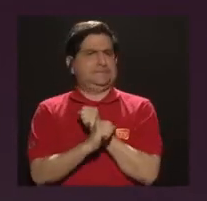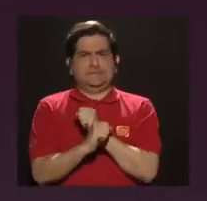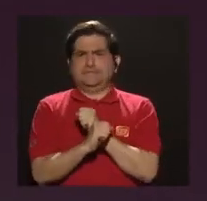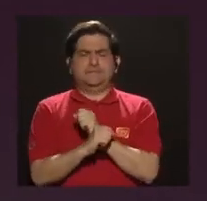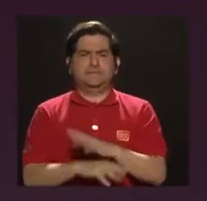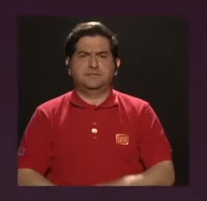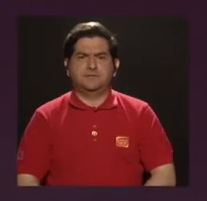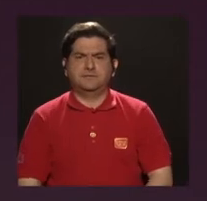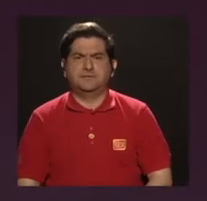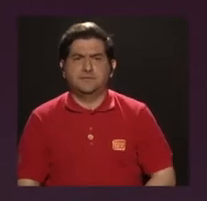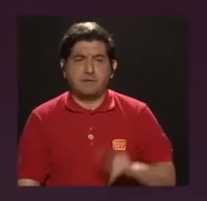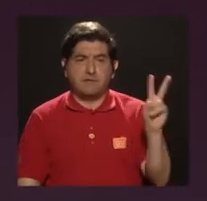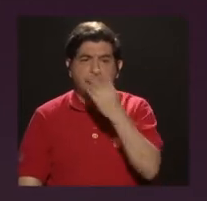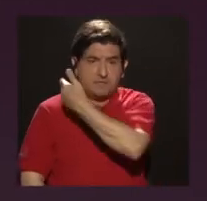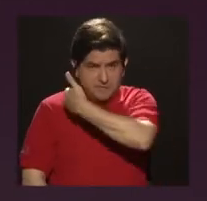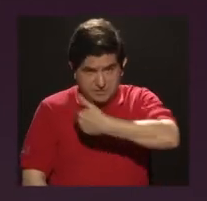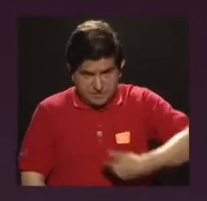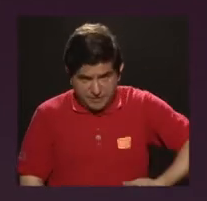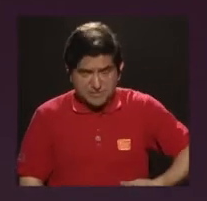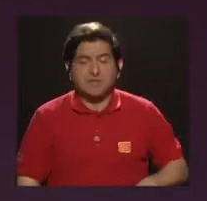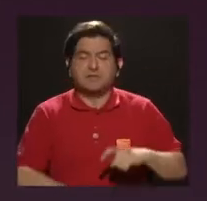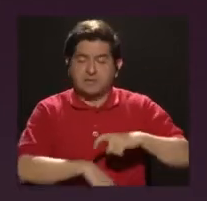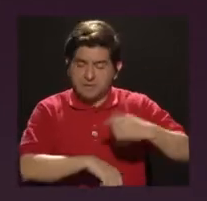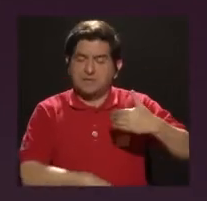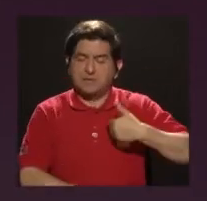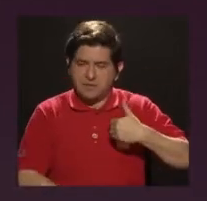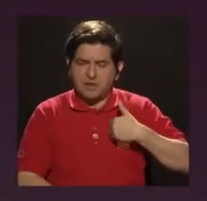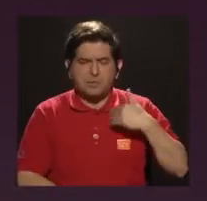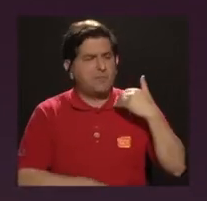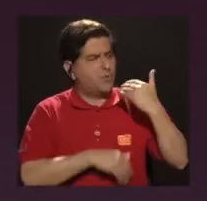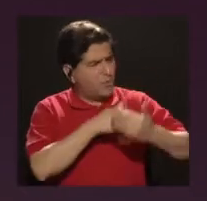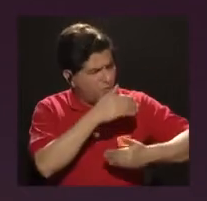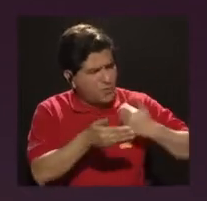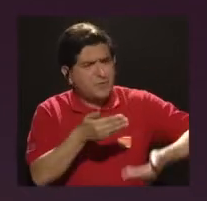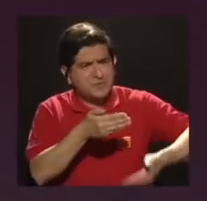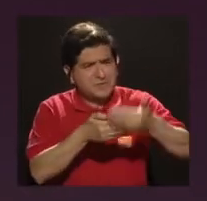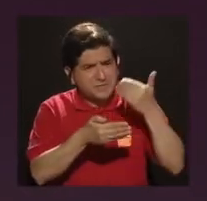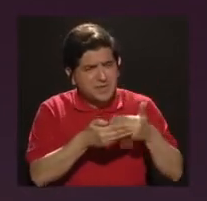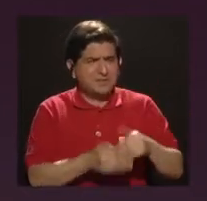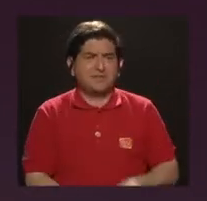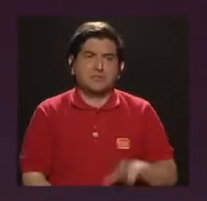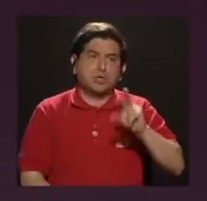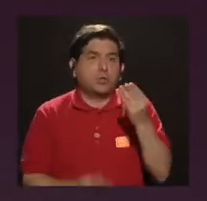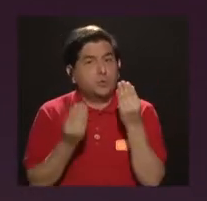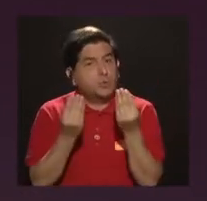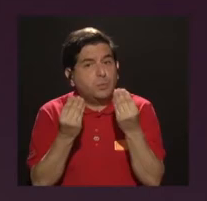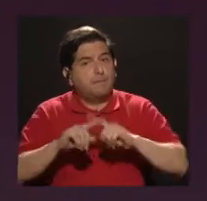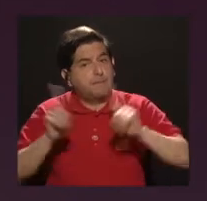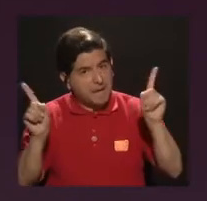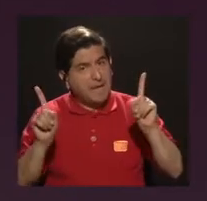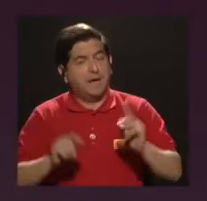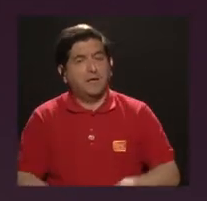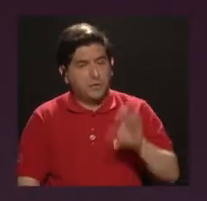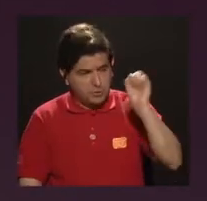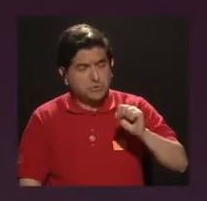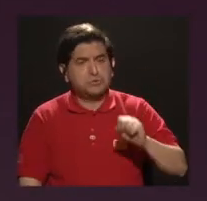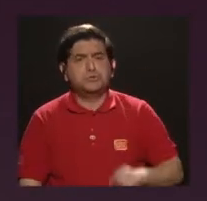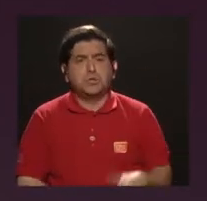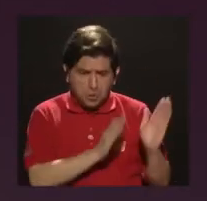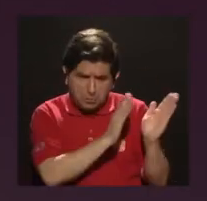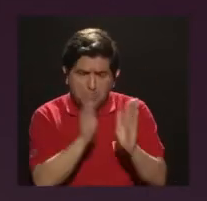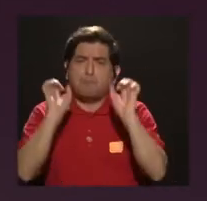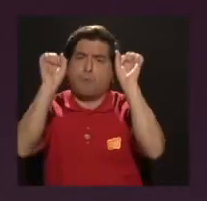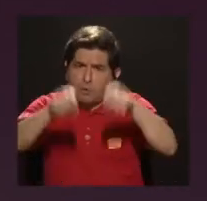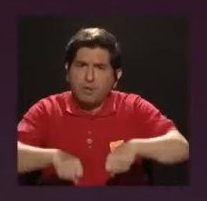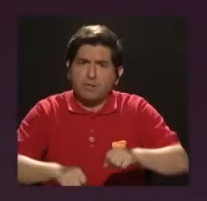el vicepresidente que tuvo tiempo porque hubo todo un proceso pues no mucho pero por lo menos tuvo un proceso para prepararse